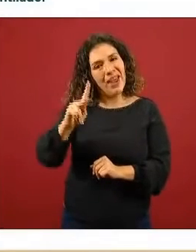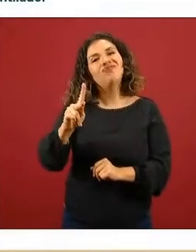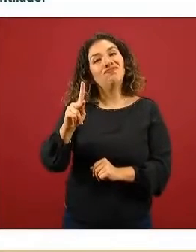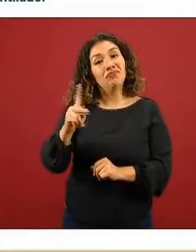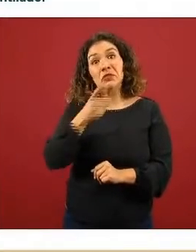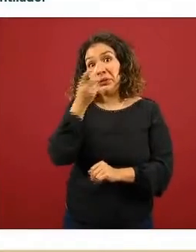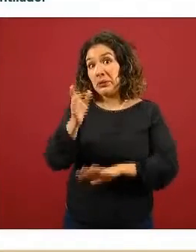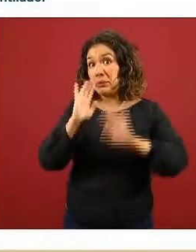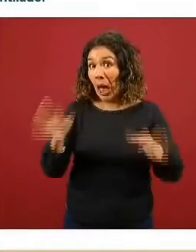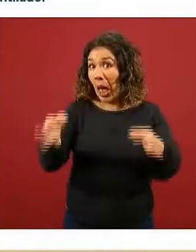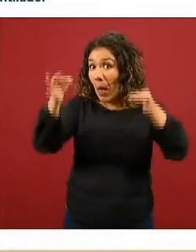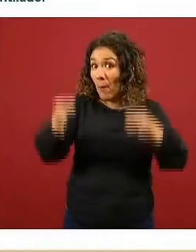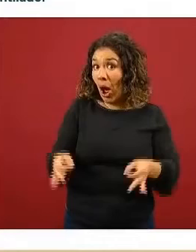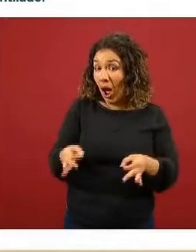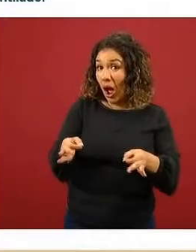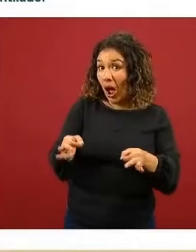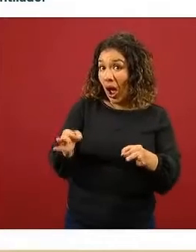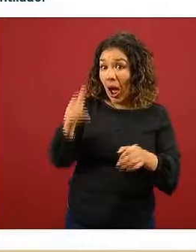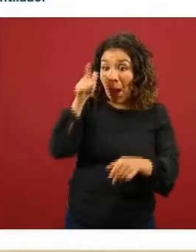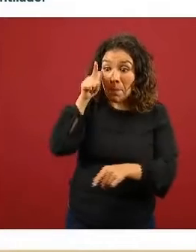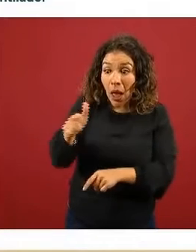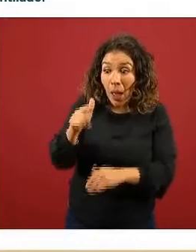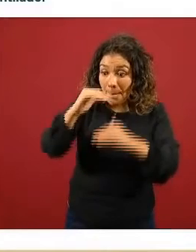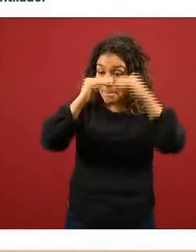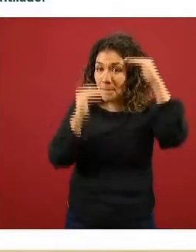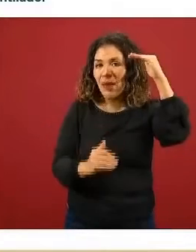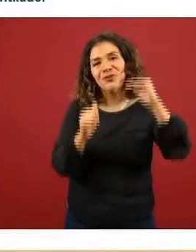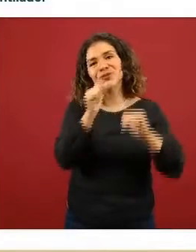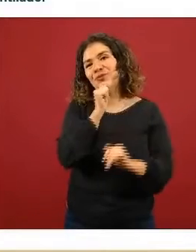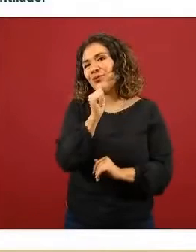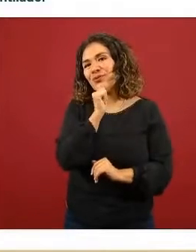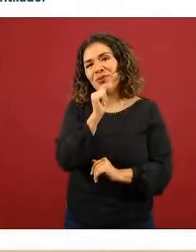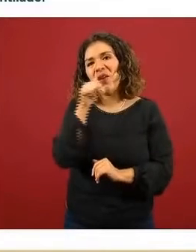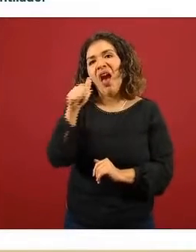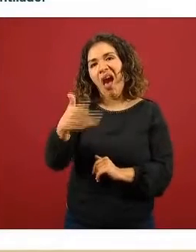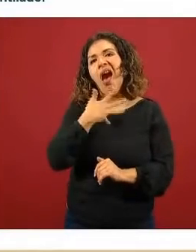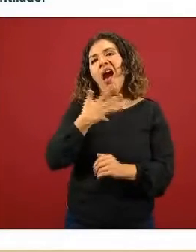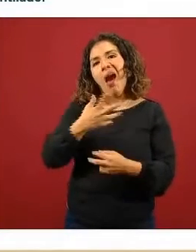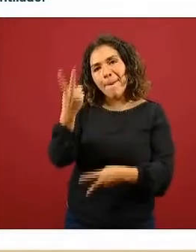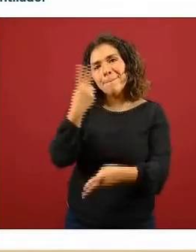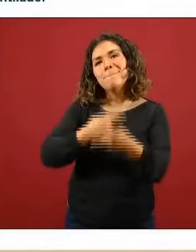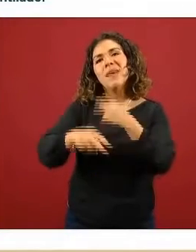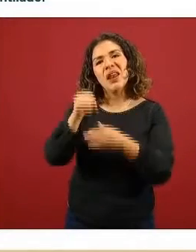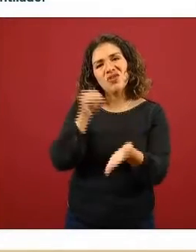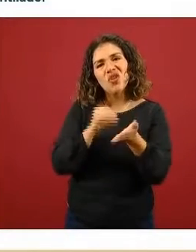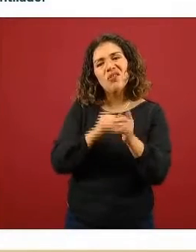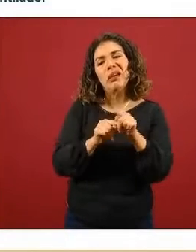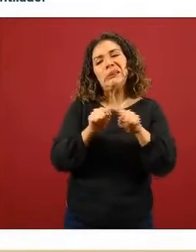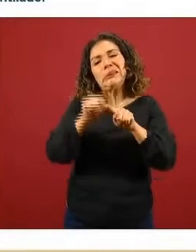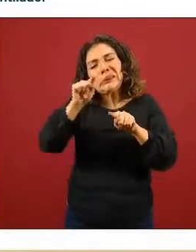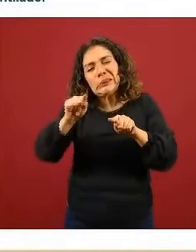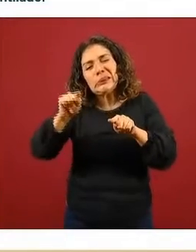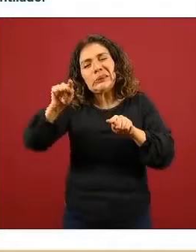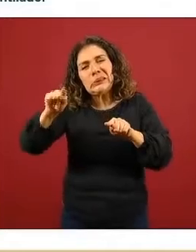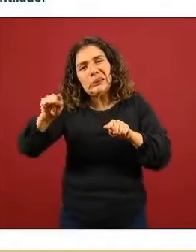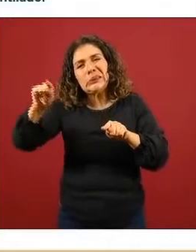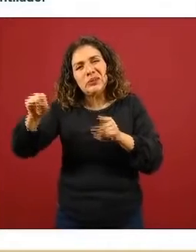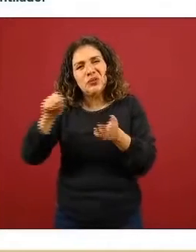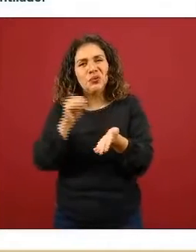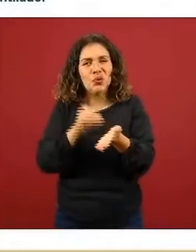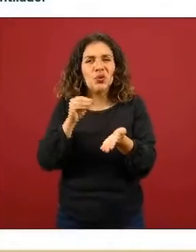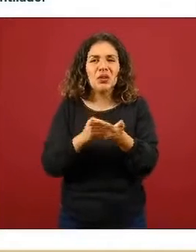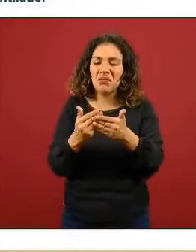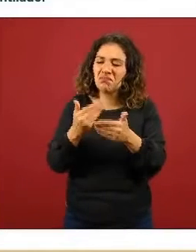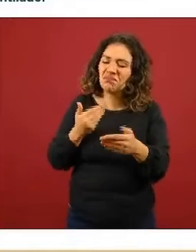se puede decir que estén ya evidenciando un descenso, porque todavía se encuentran manteniendo esta tendencia ascendente, al menos en las